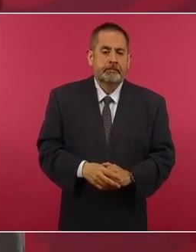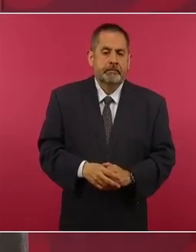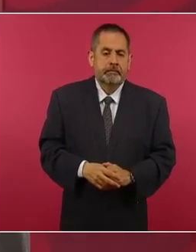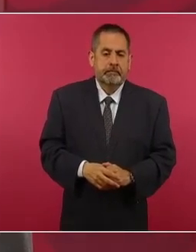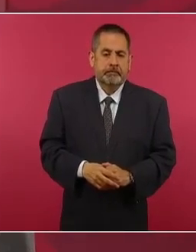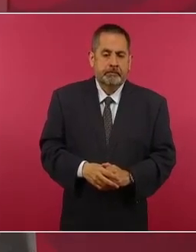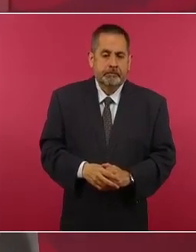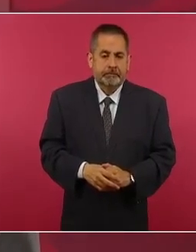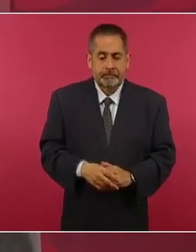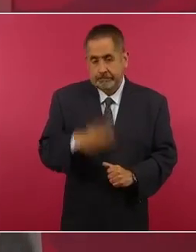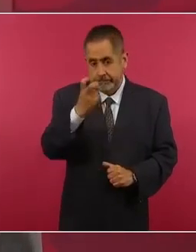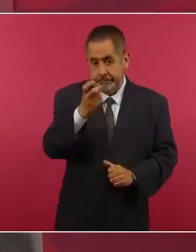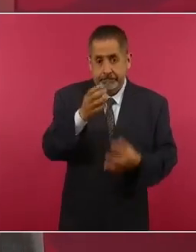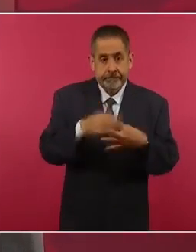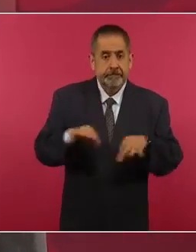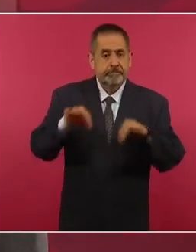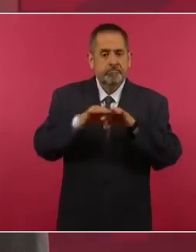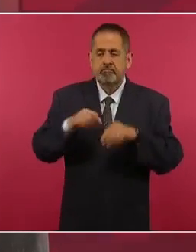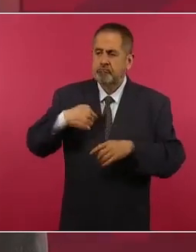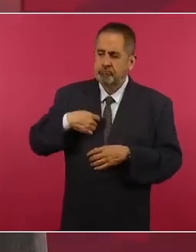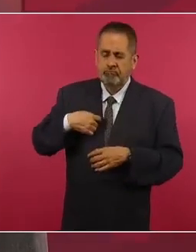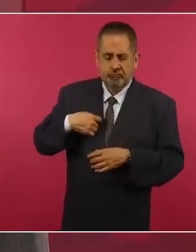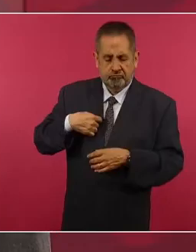Por eso es muy importante la autoridad moral.